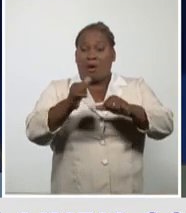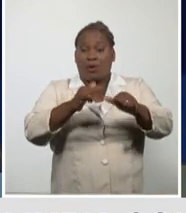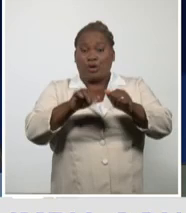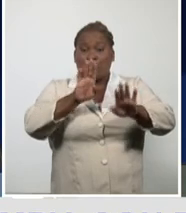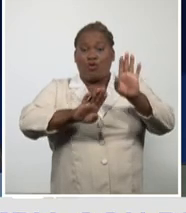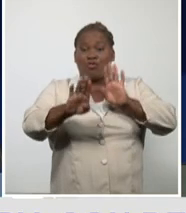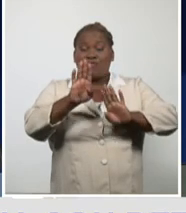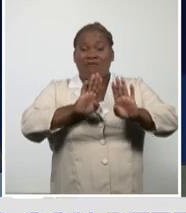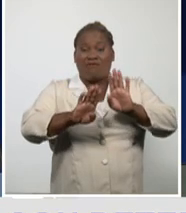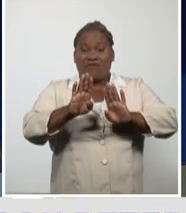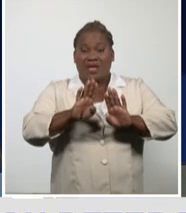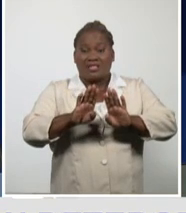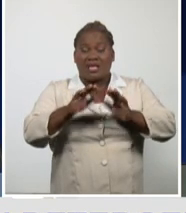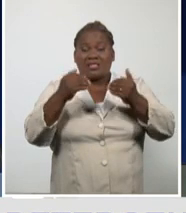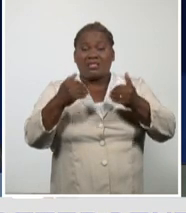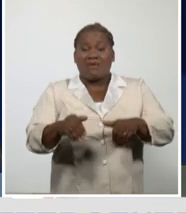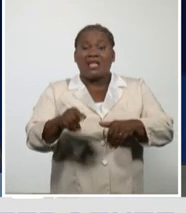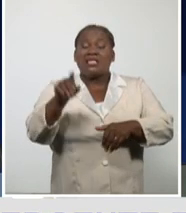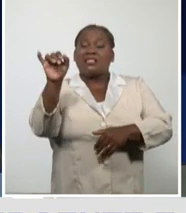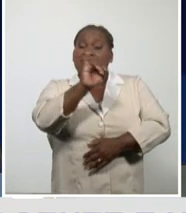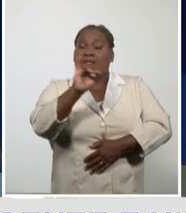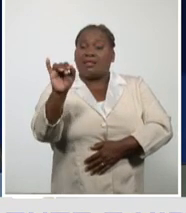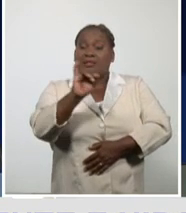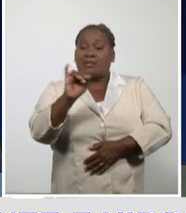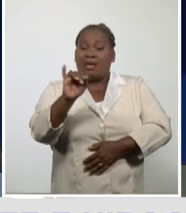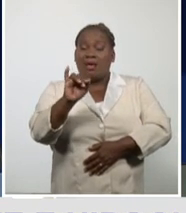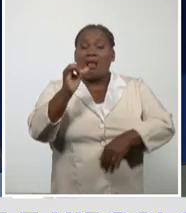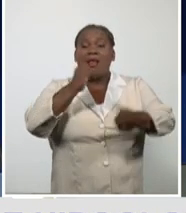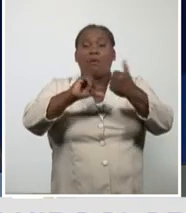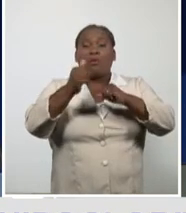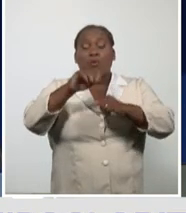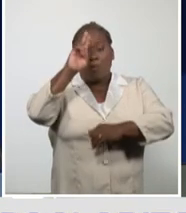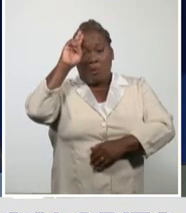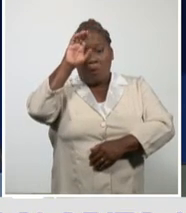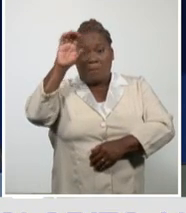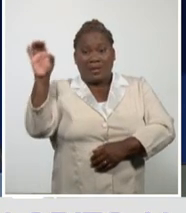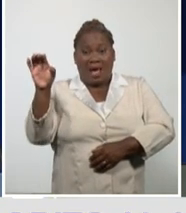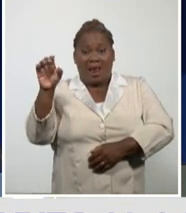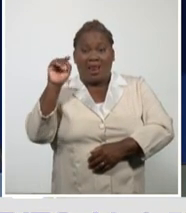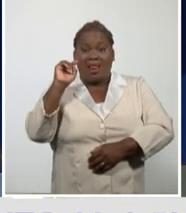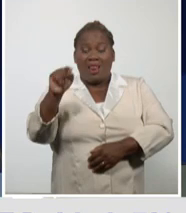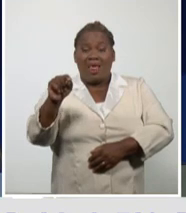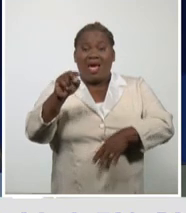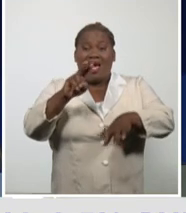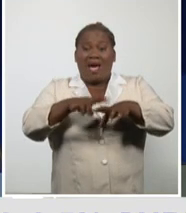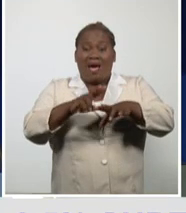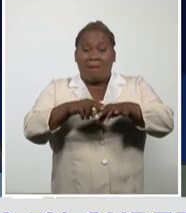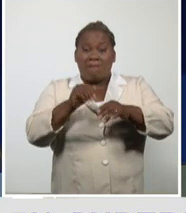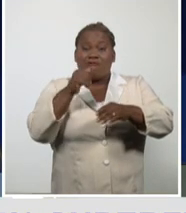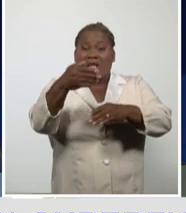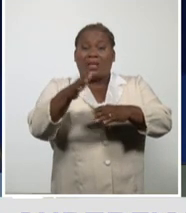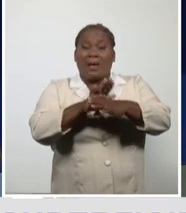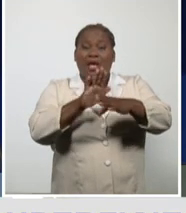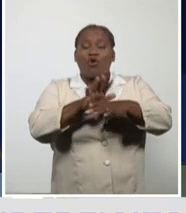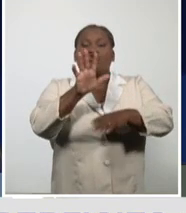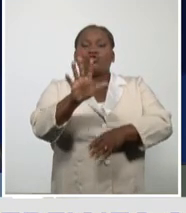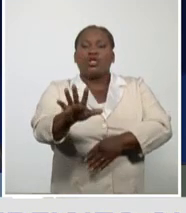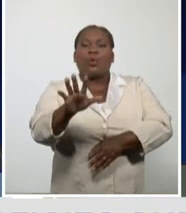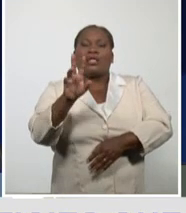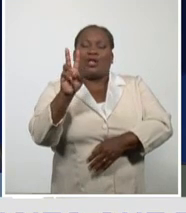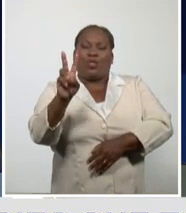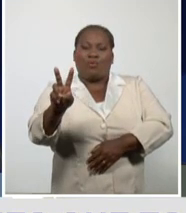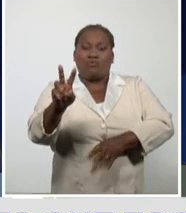Civil 76 y en el Laboratorio del Hospital Hermanos Amejeira 52 muestras. Como resultado